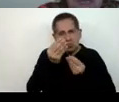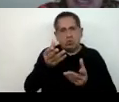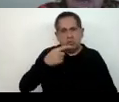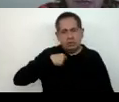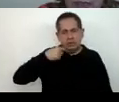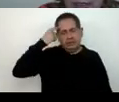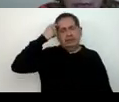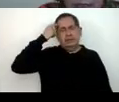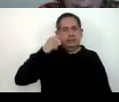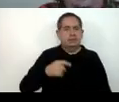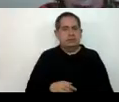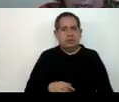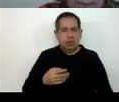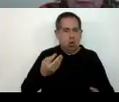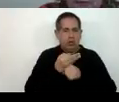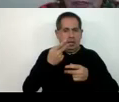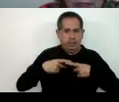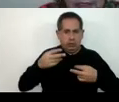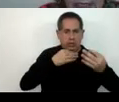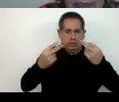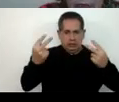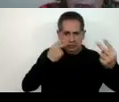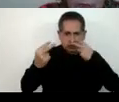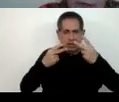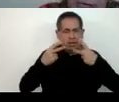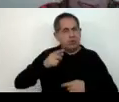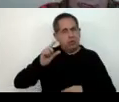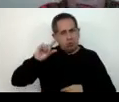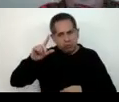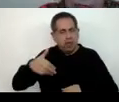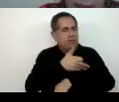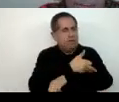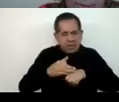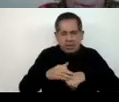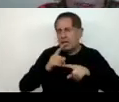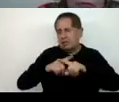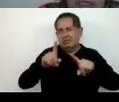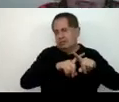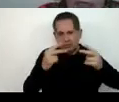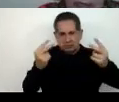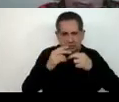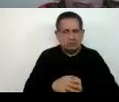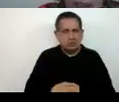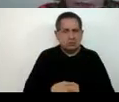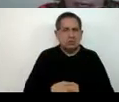a todas las personas que nos acompañan, profesionales de la salud, familiares y tutores. No